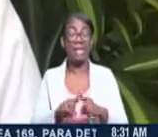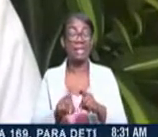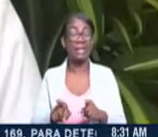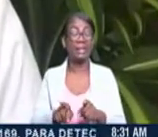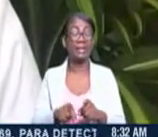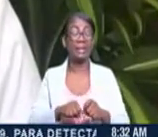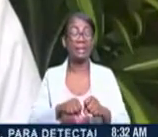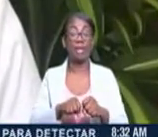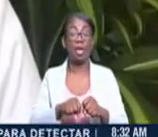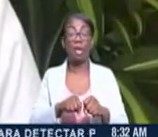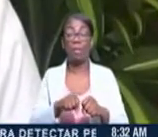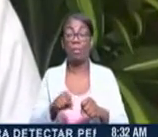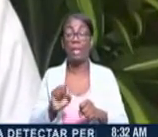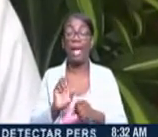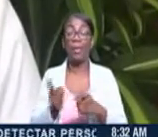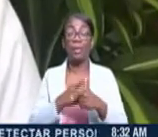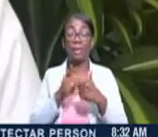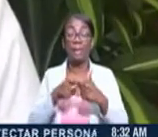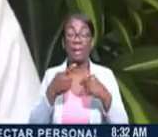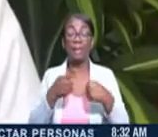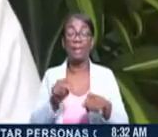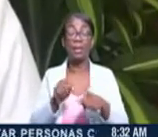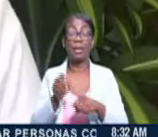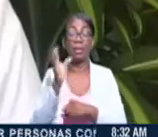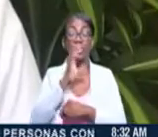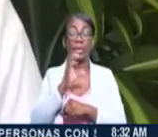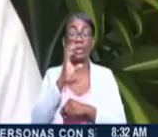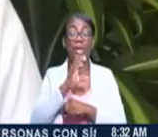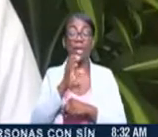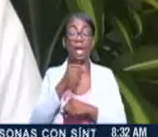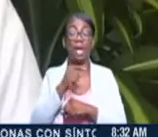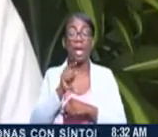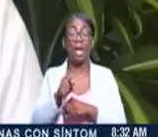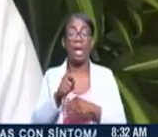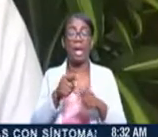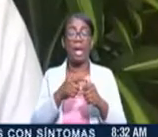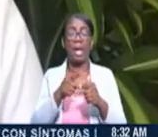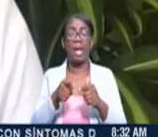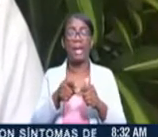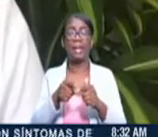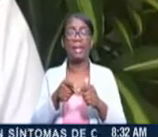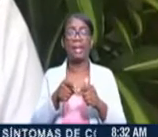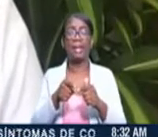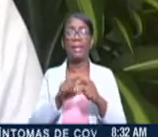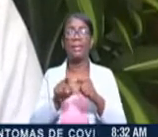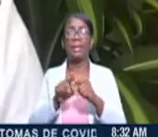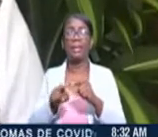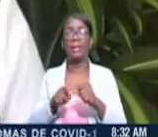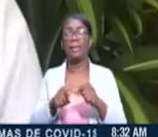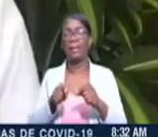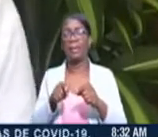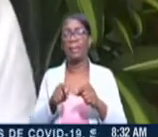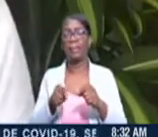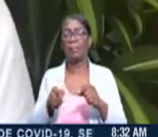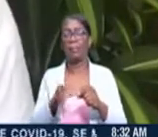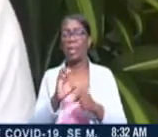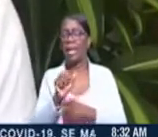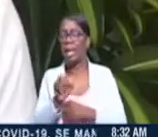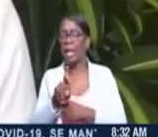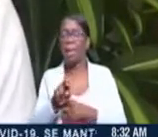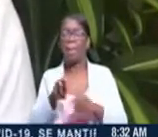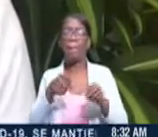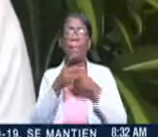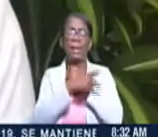estamos intentando buscar la fórmula de también generar artesanías, que hay muchos países